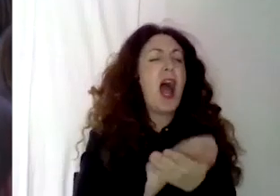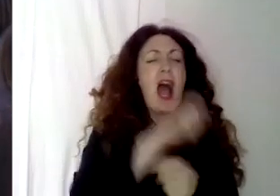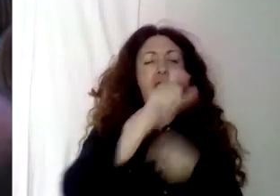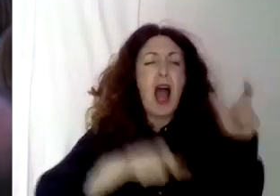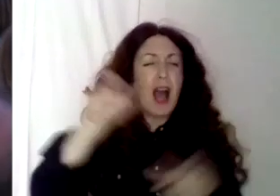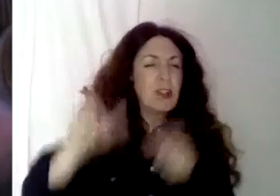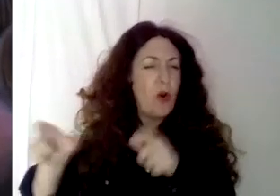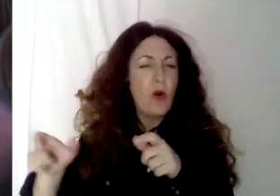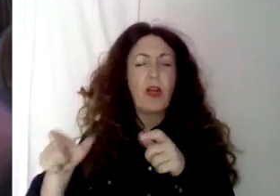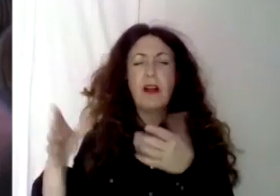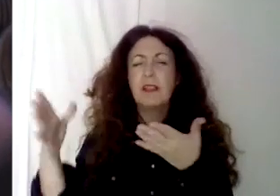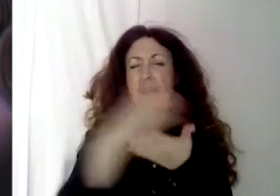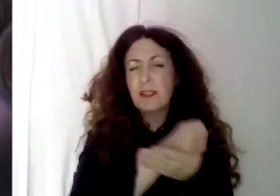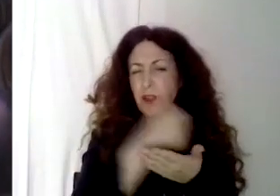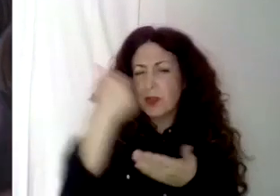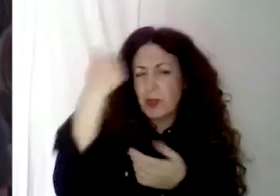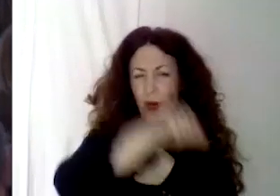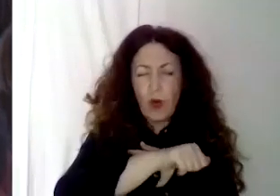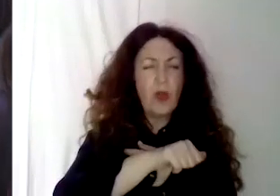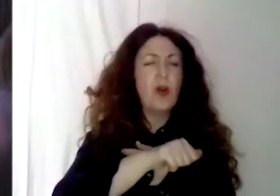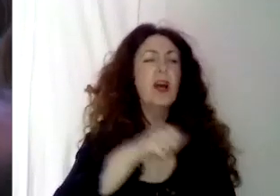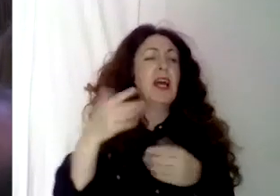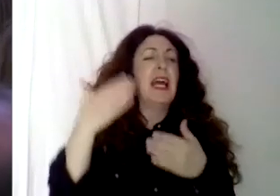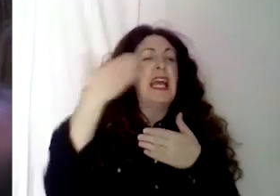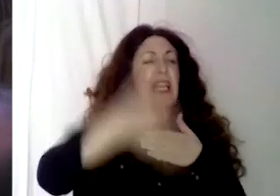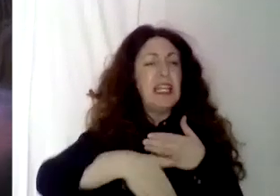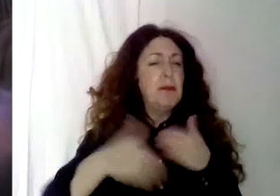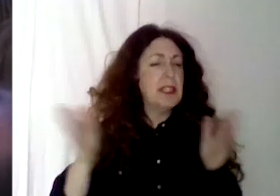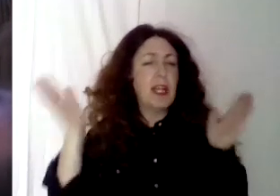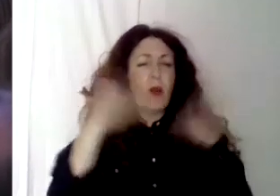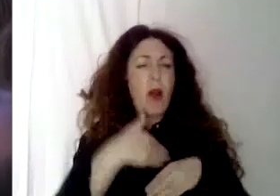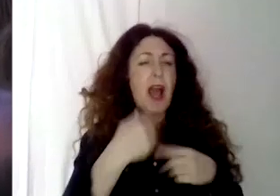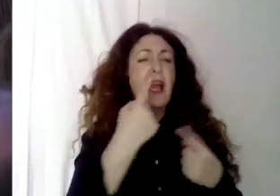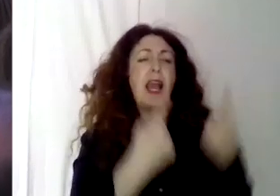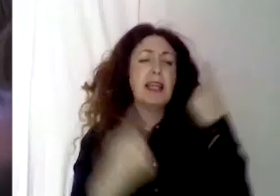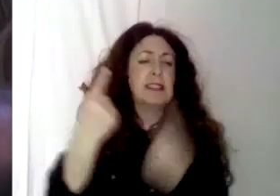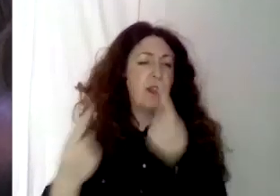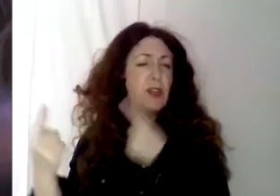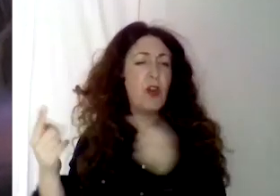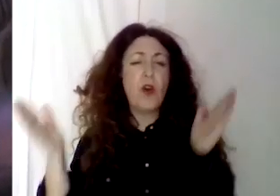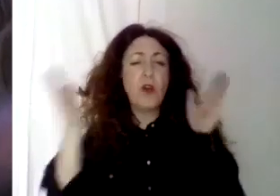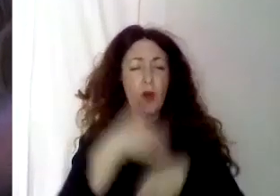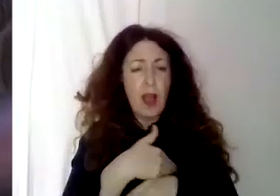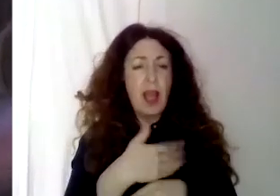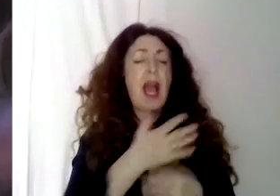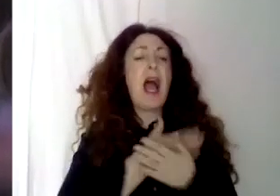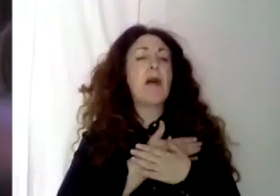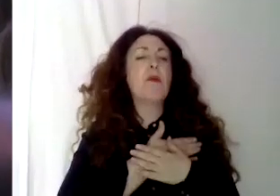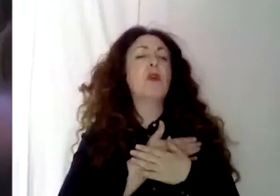excepciones. Amor al sufrimiento y a la compasión. También al gozo y la